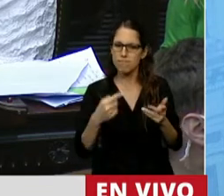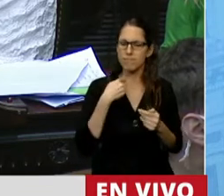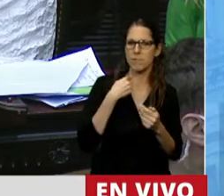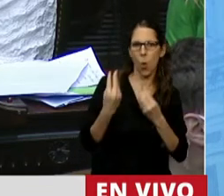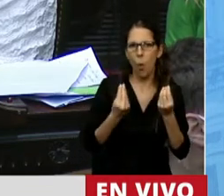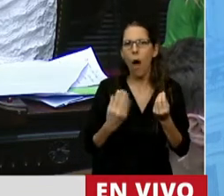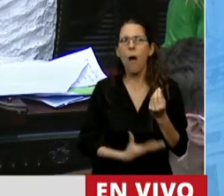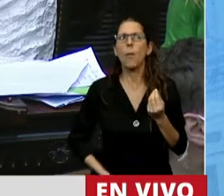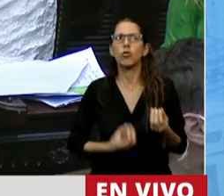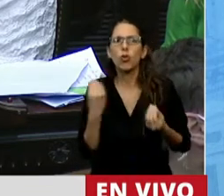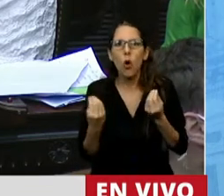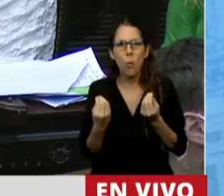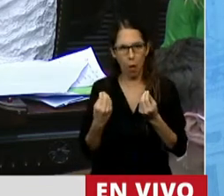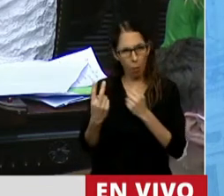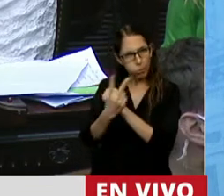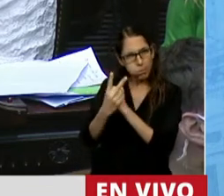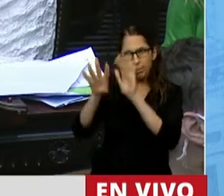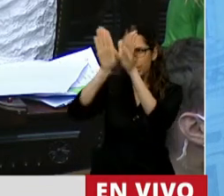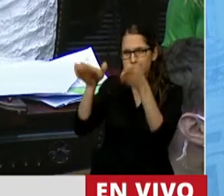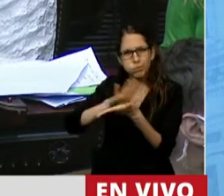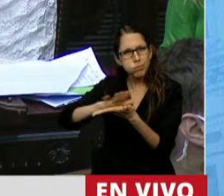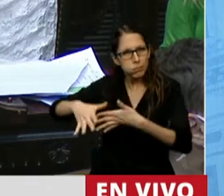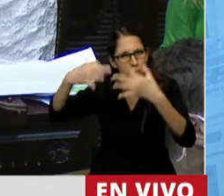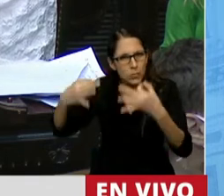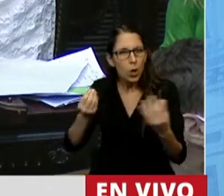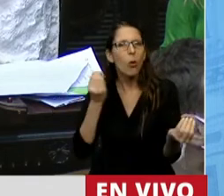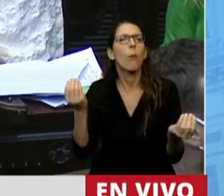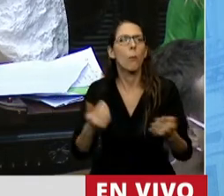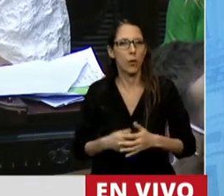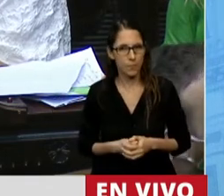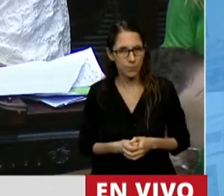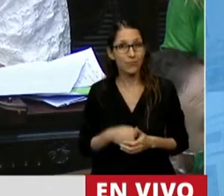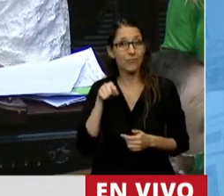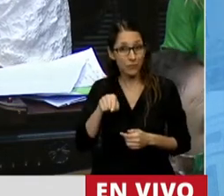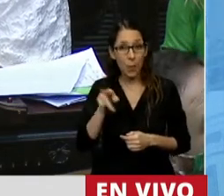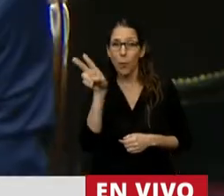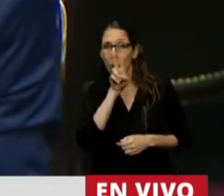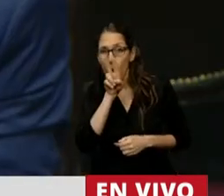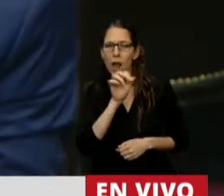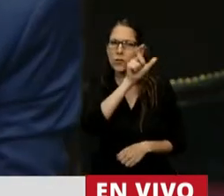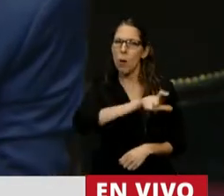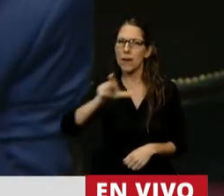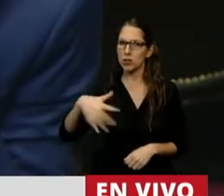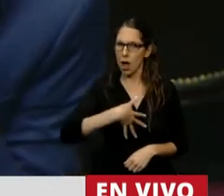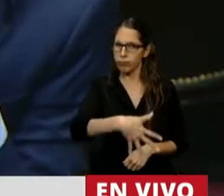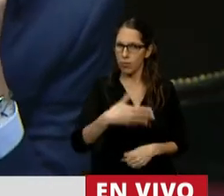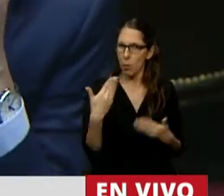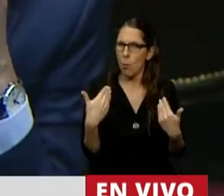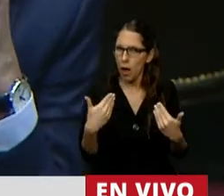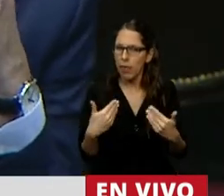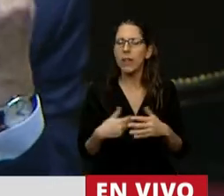sanitaria tienen esos abortos? Esas mujeres y esos cuerpos con capacidad de gestar nos